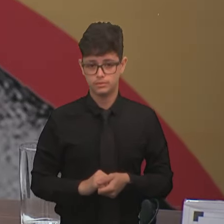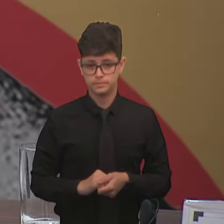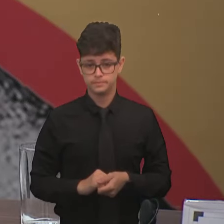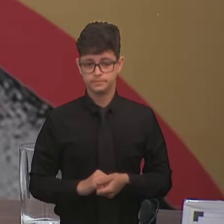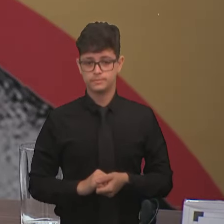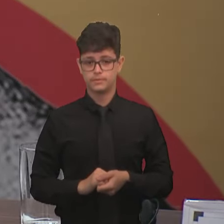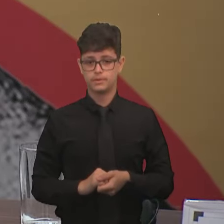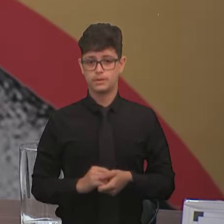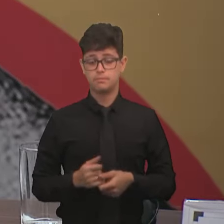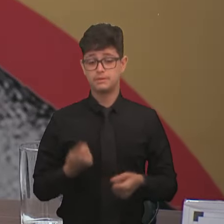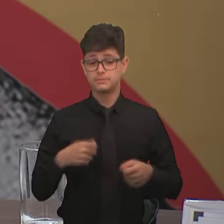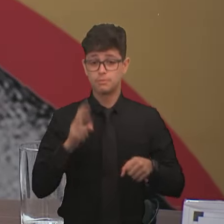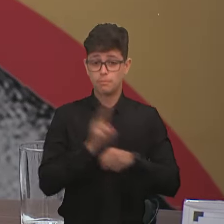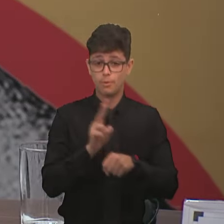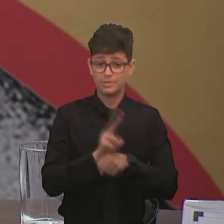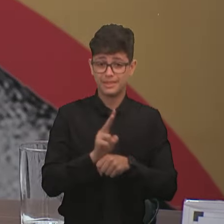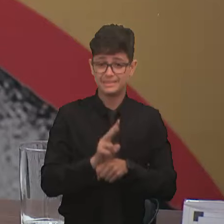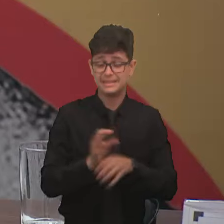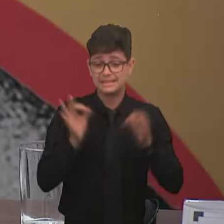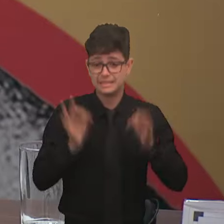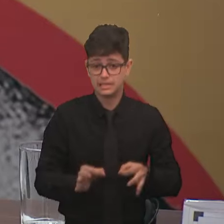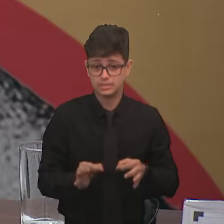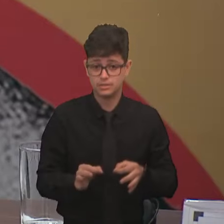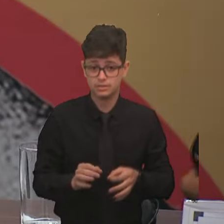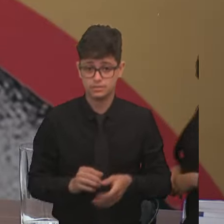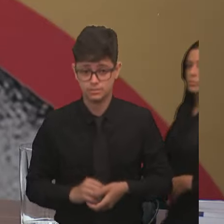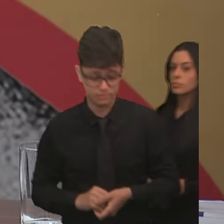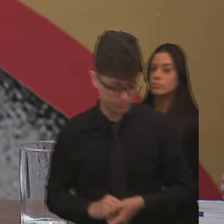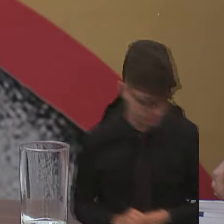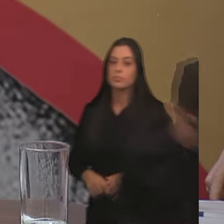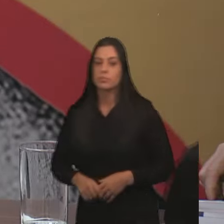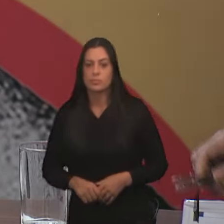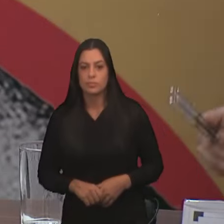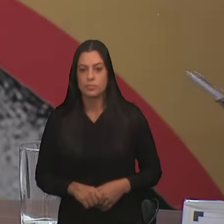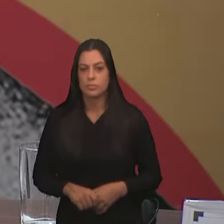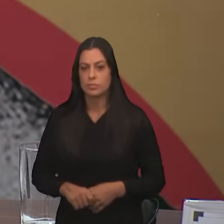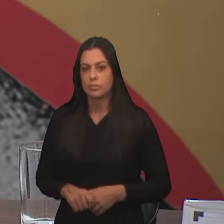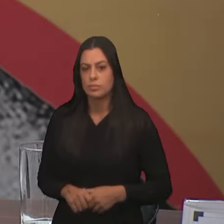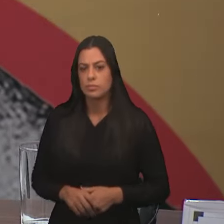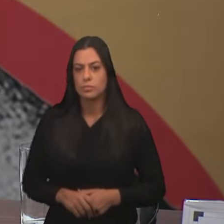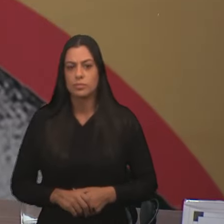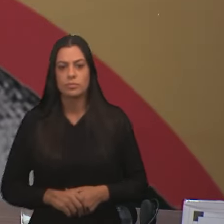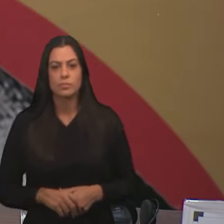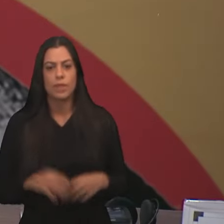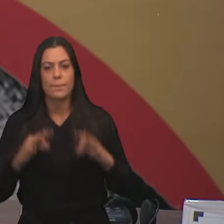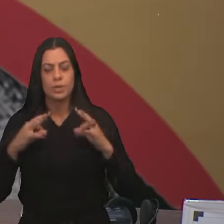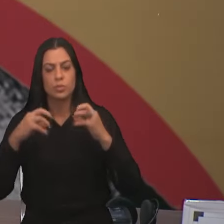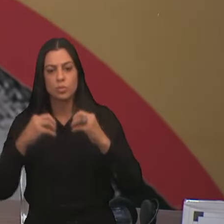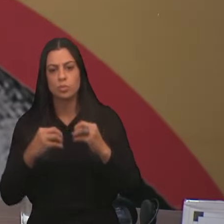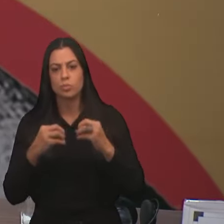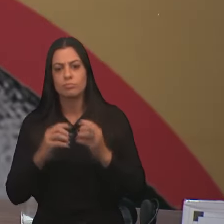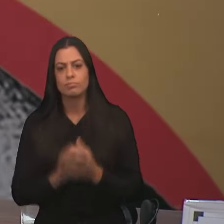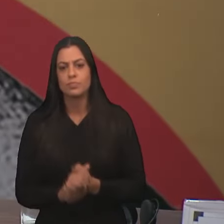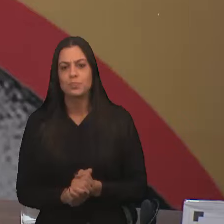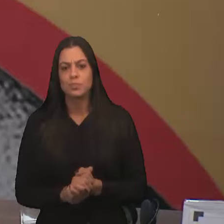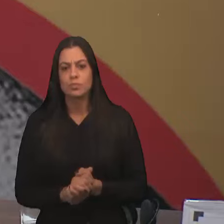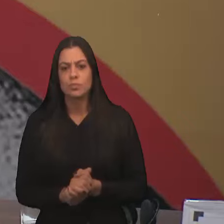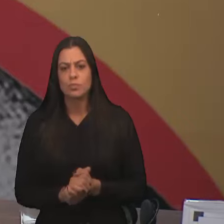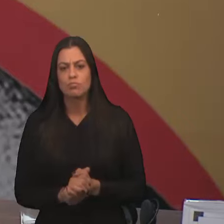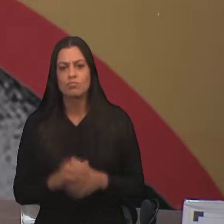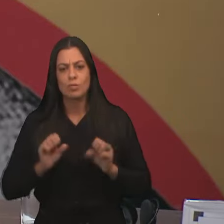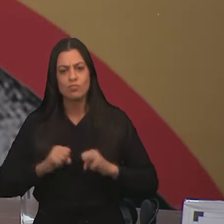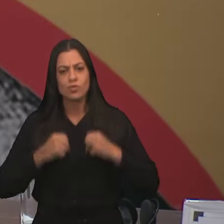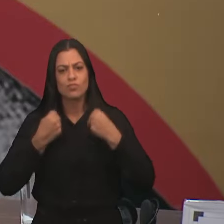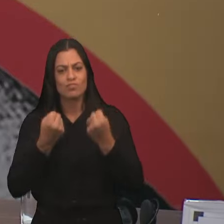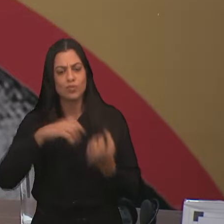seguros, protegidos y confiables, que también beneficiarán el desarrollo sostenible para todos, debe ser y